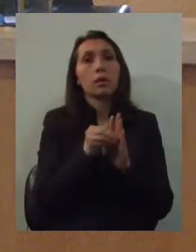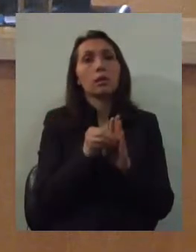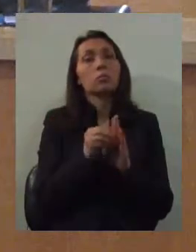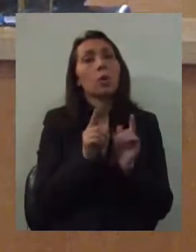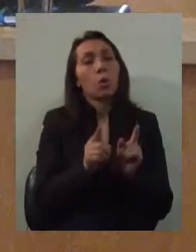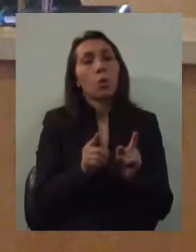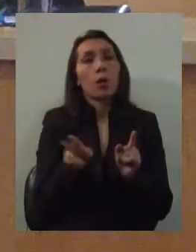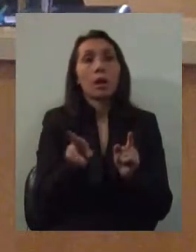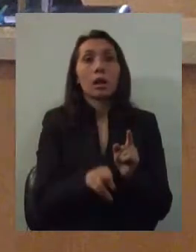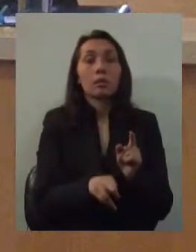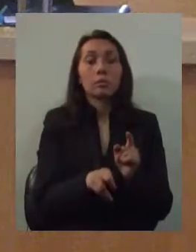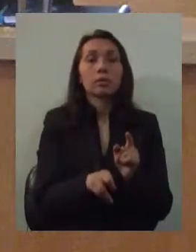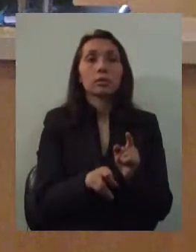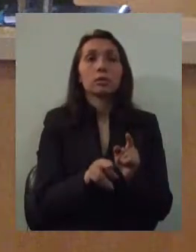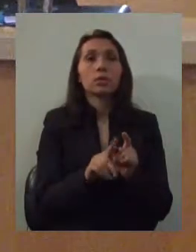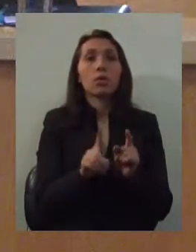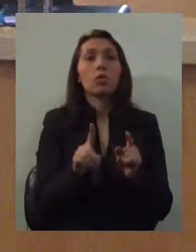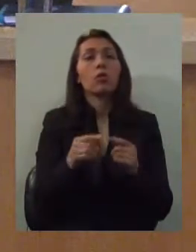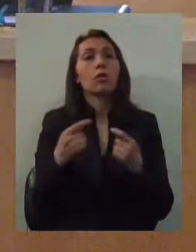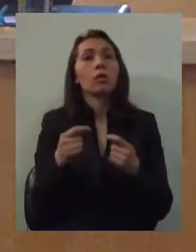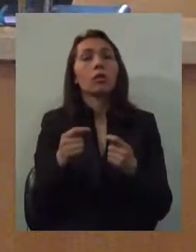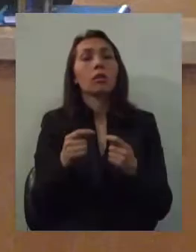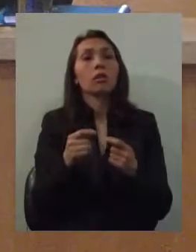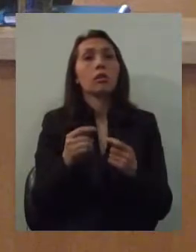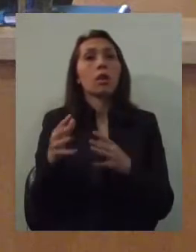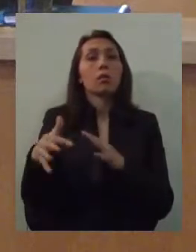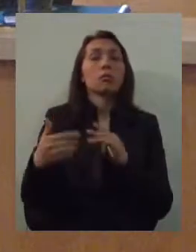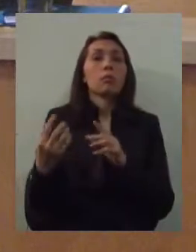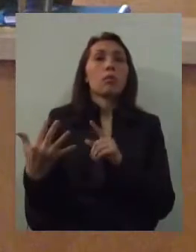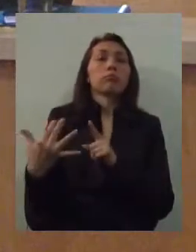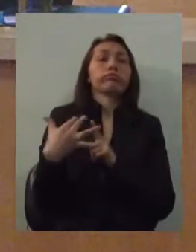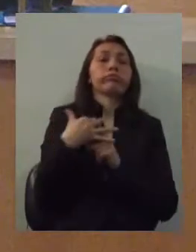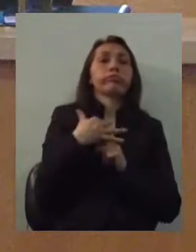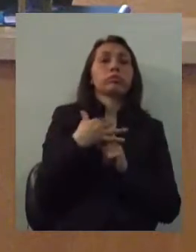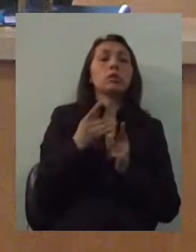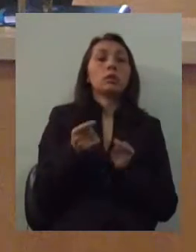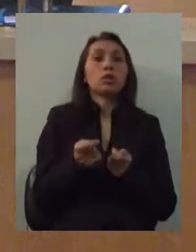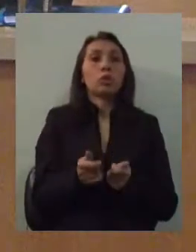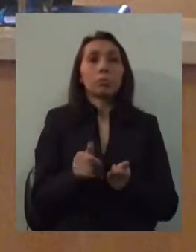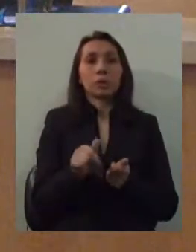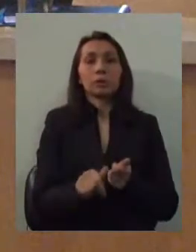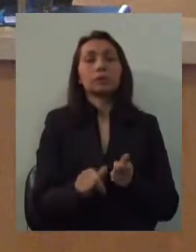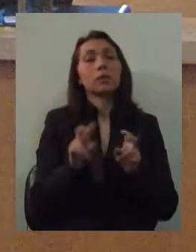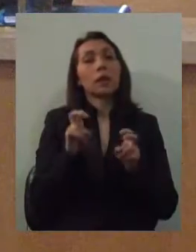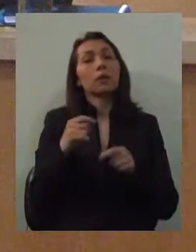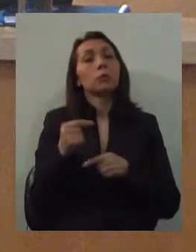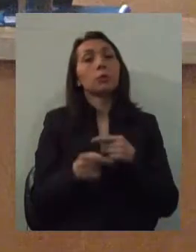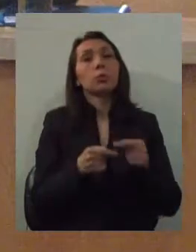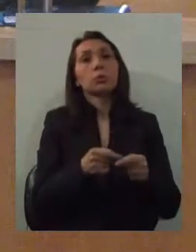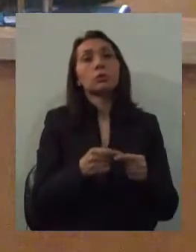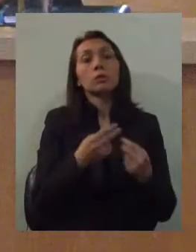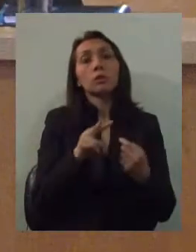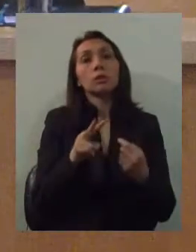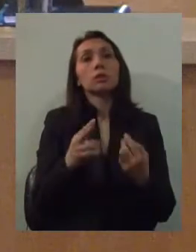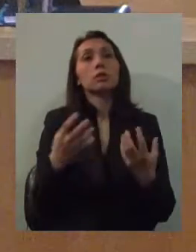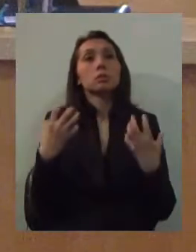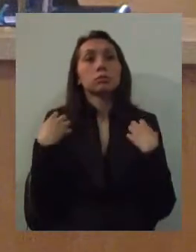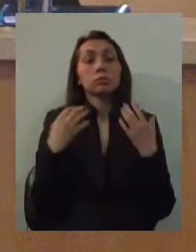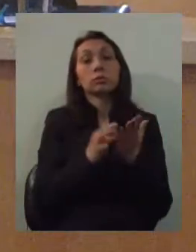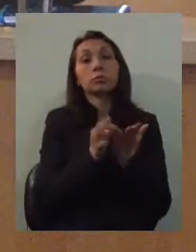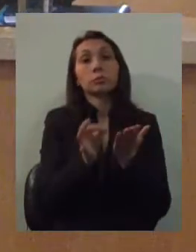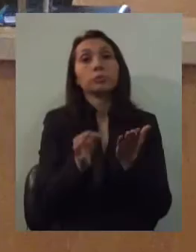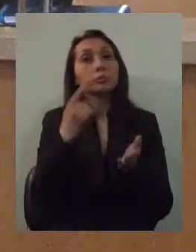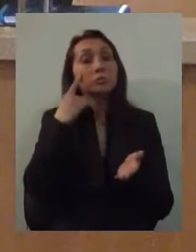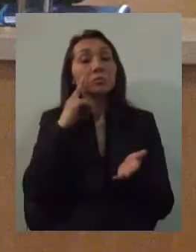pesar, reitero, de que no se trató de invadir, algunos dicen que es una invasión de las competencias que en materia procesal le corresponden a las provincias, sin